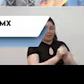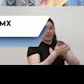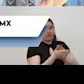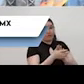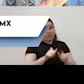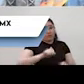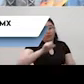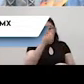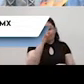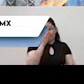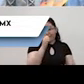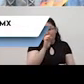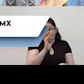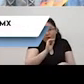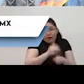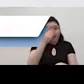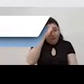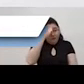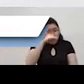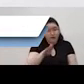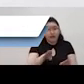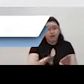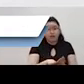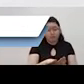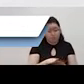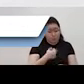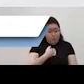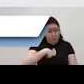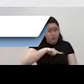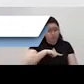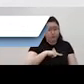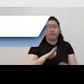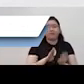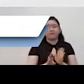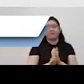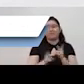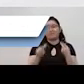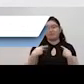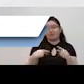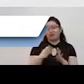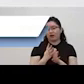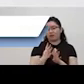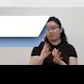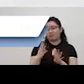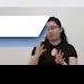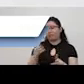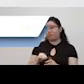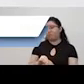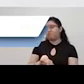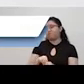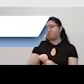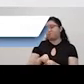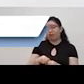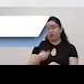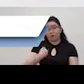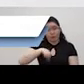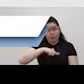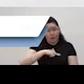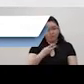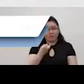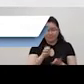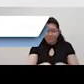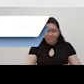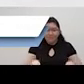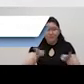y el tercero por la aseguradora del metro el secretario de movilidad de la ciudad de méxico anunció la estrategia de apoyo de la red de